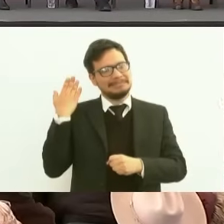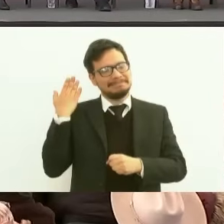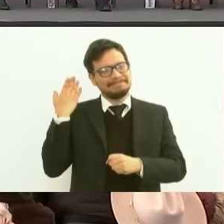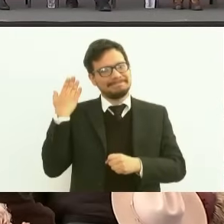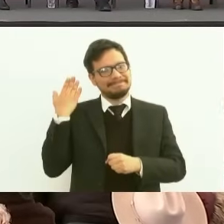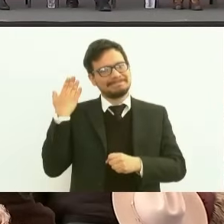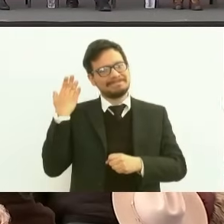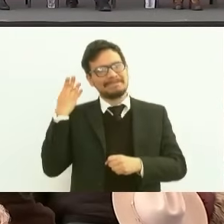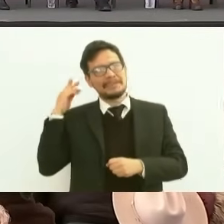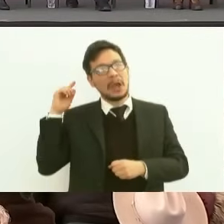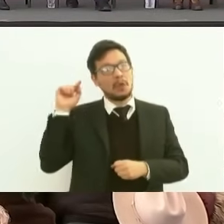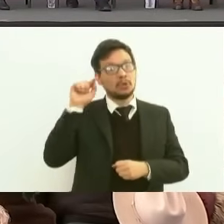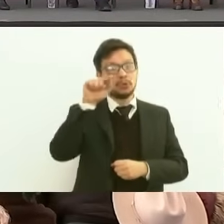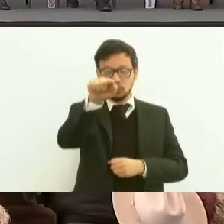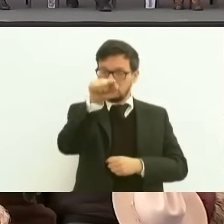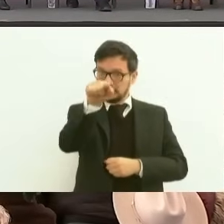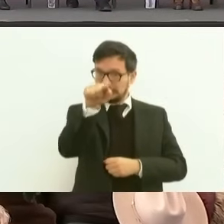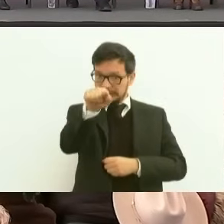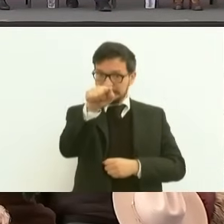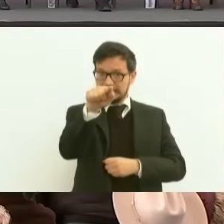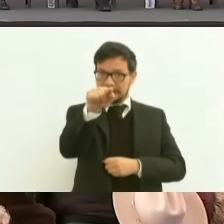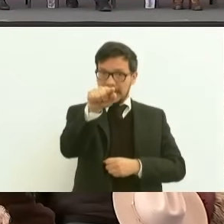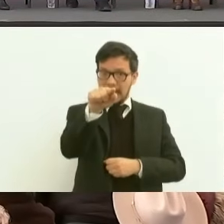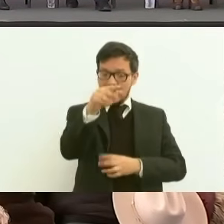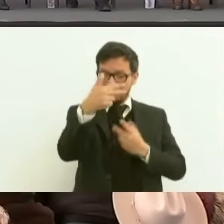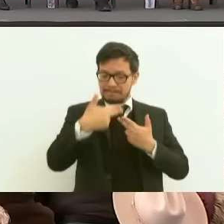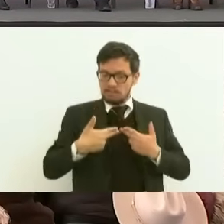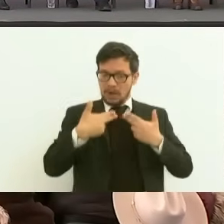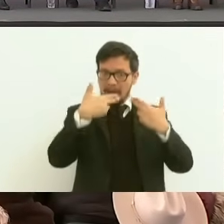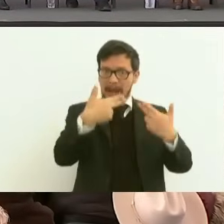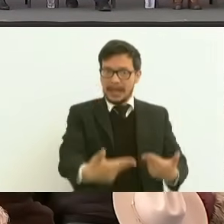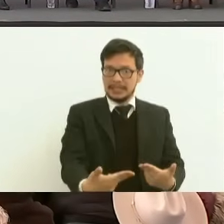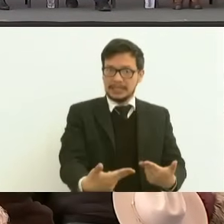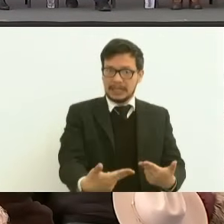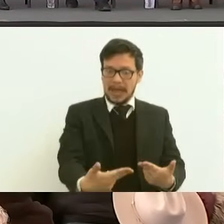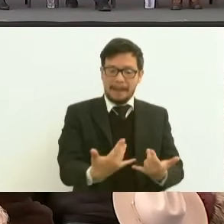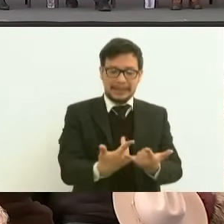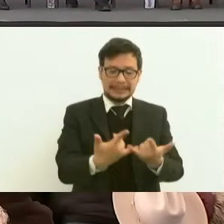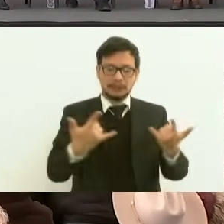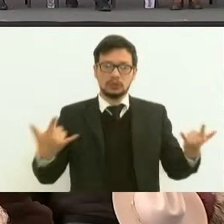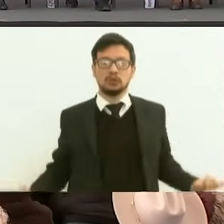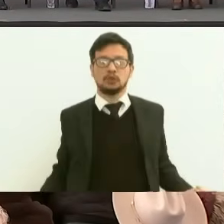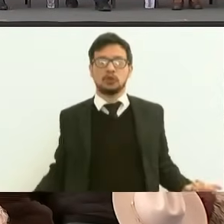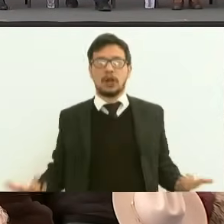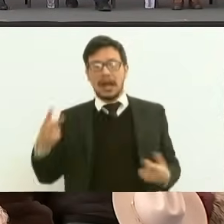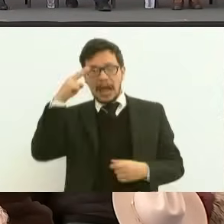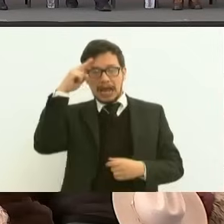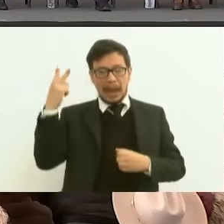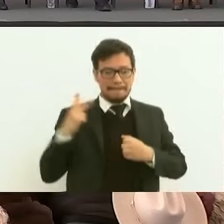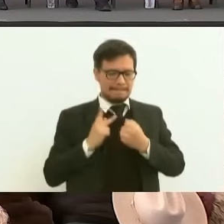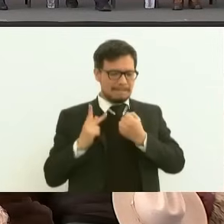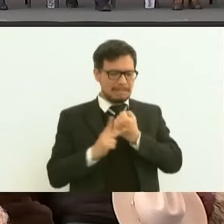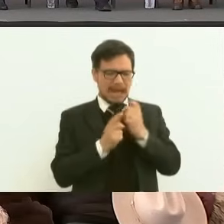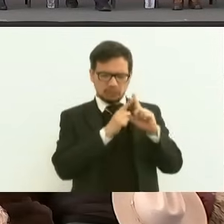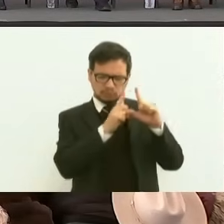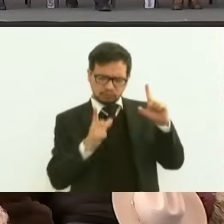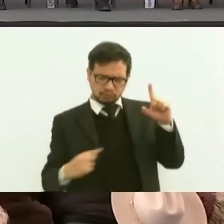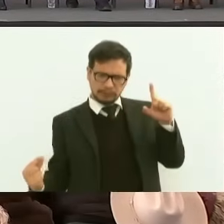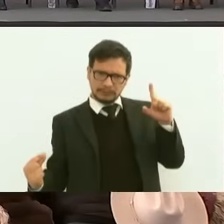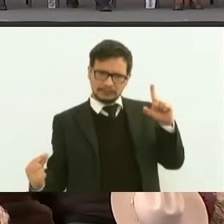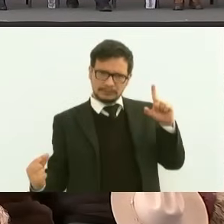Usted será un referente en la historia del país, y en Durango como en